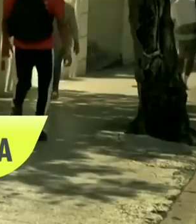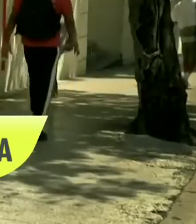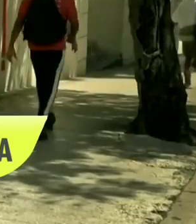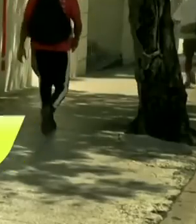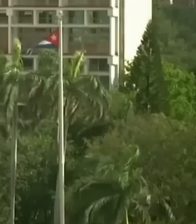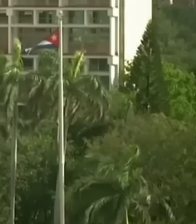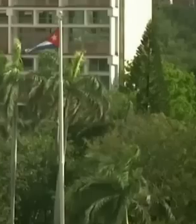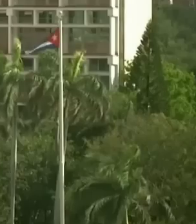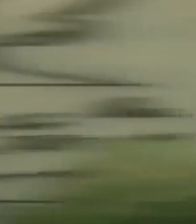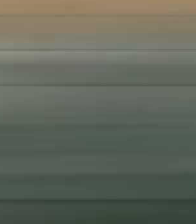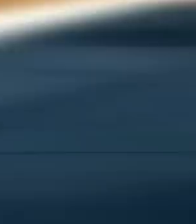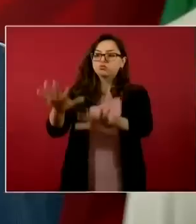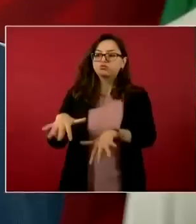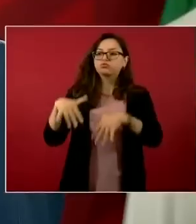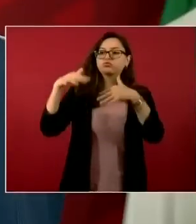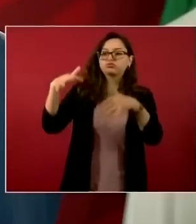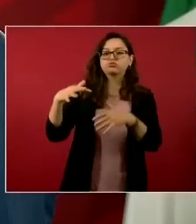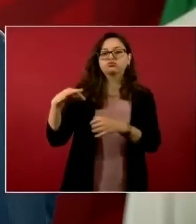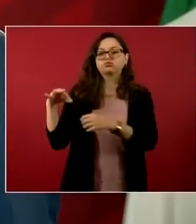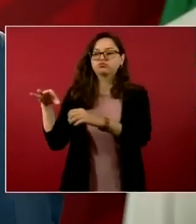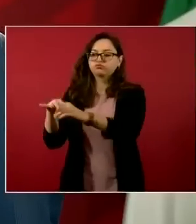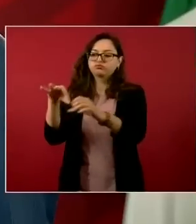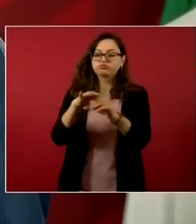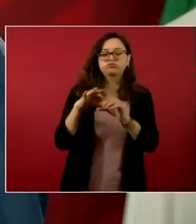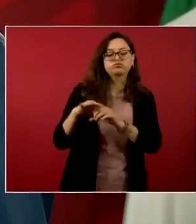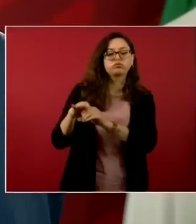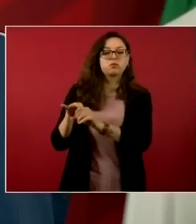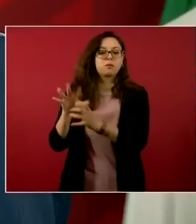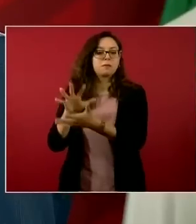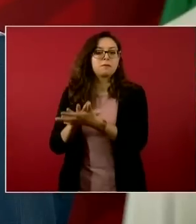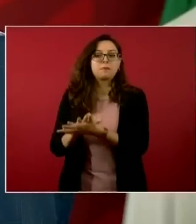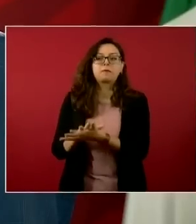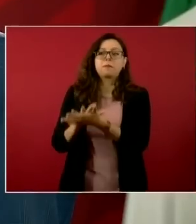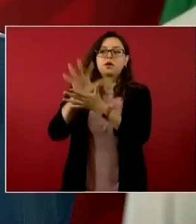años. La inmensa mayoría